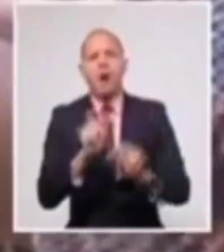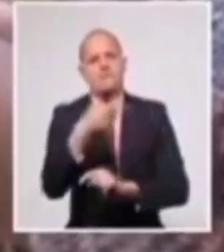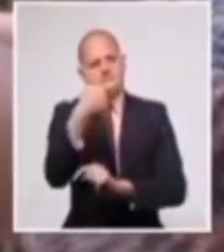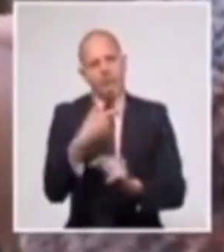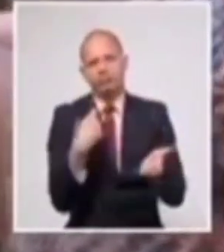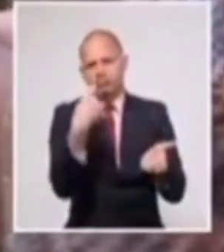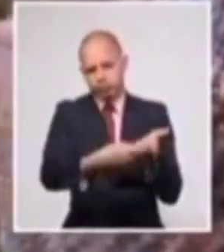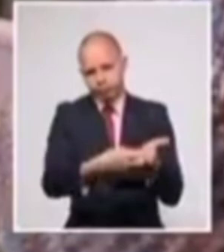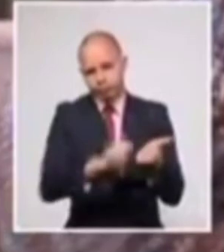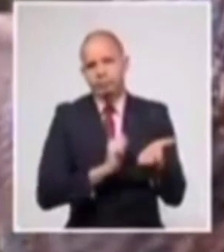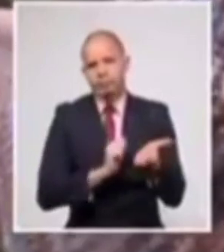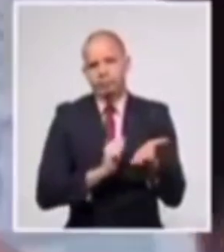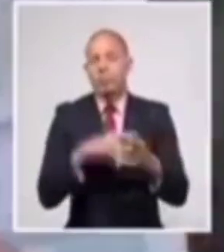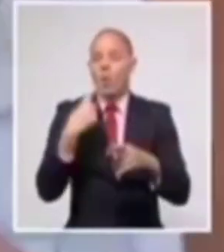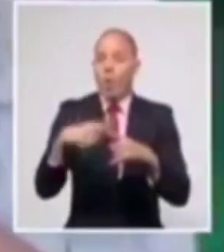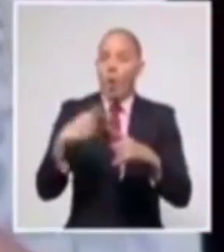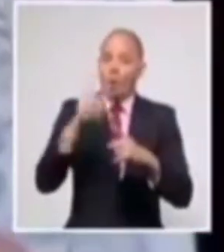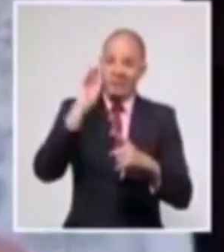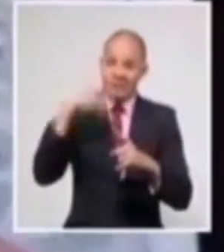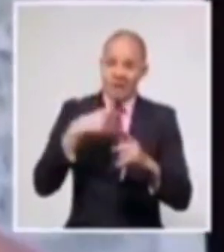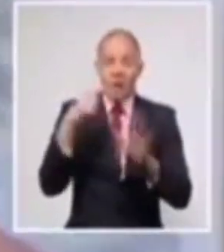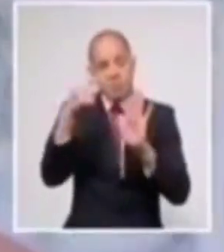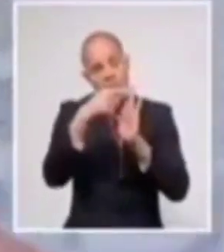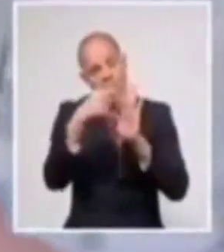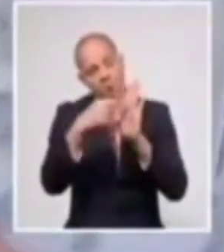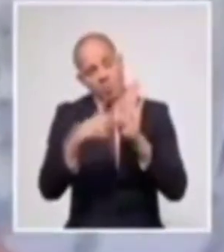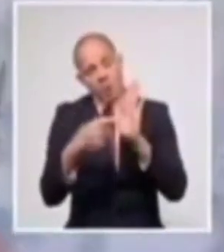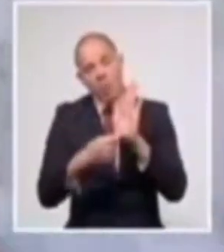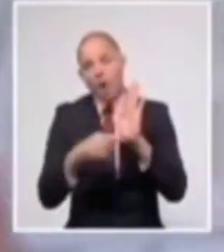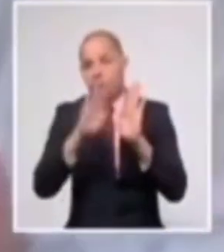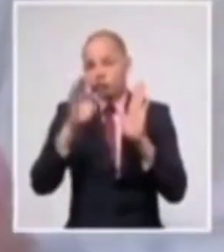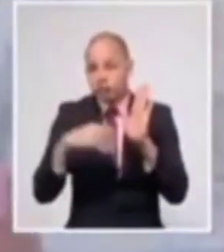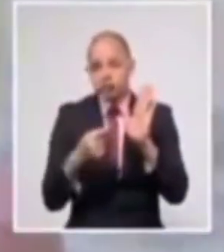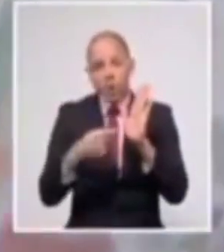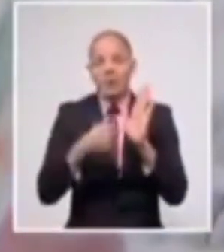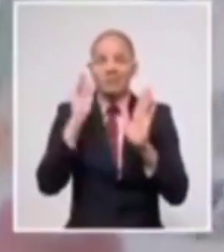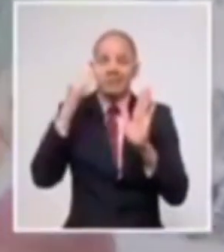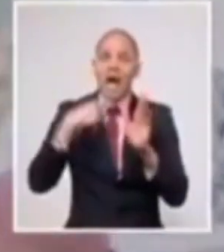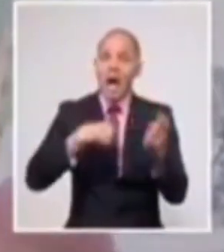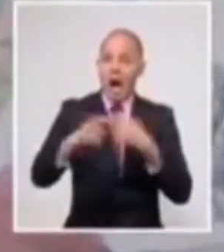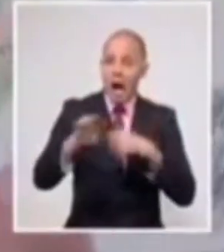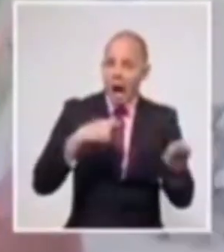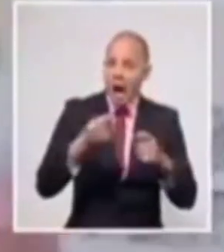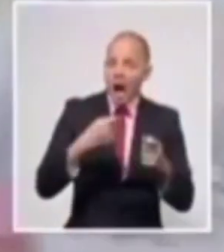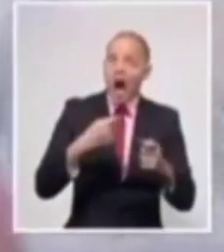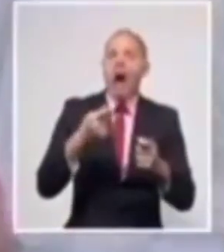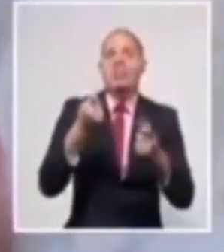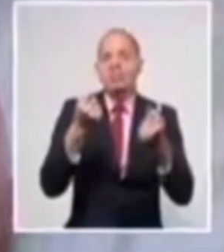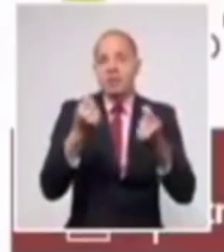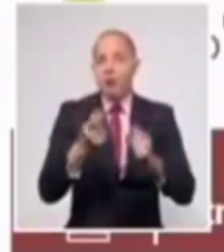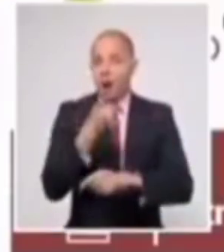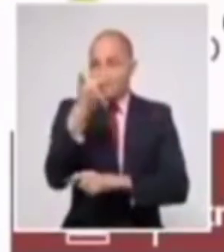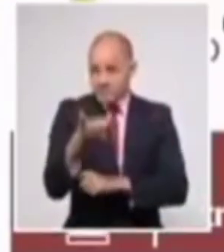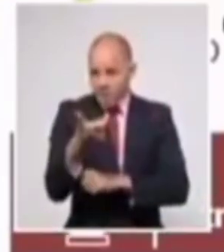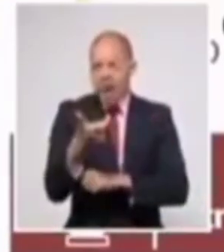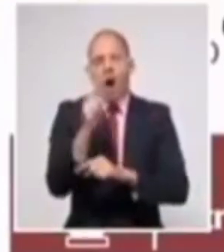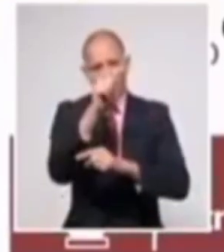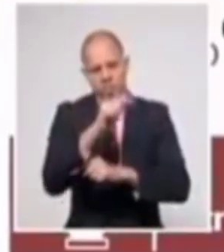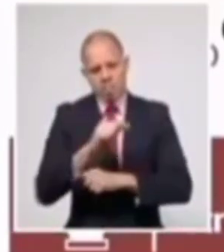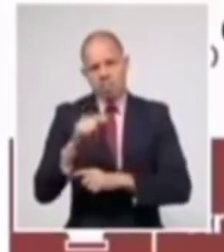existencia de reglas claras de emisión monetaria para que en la economía haya justo la cantidad de dinero que se precisa así como la disciplina